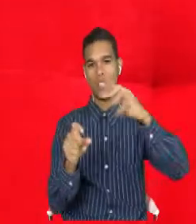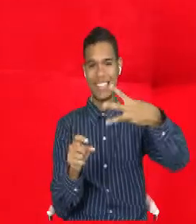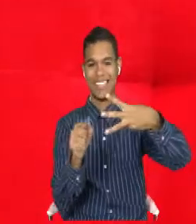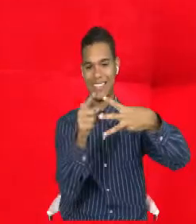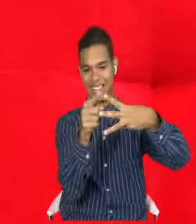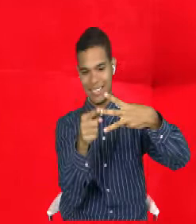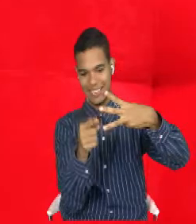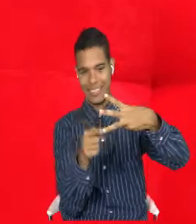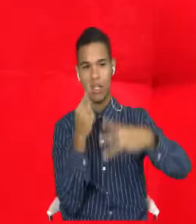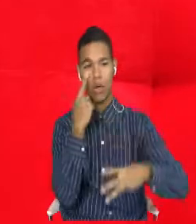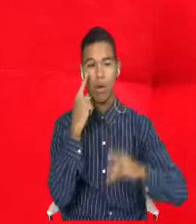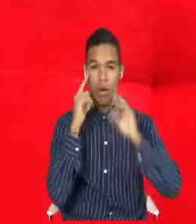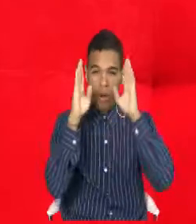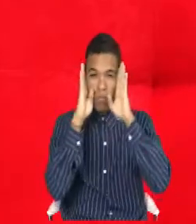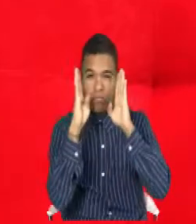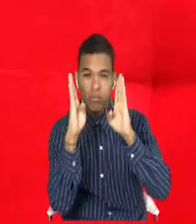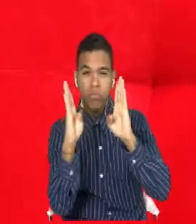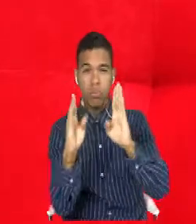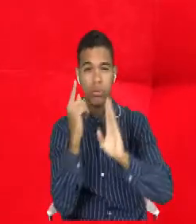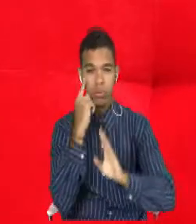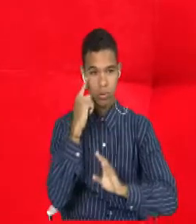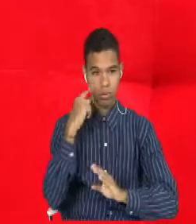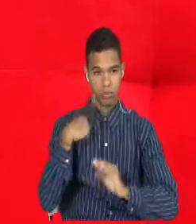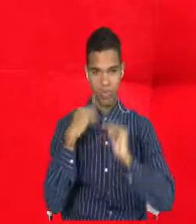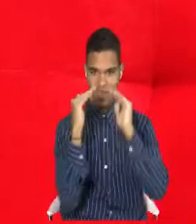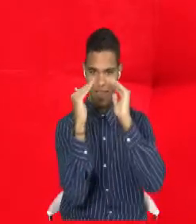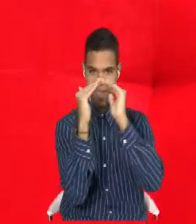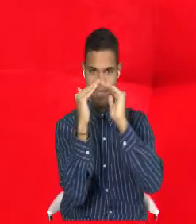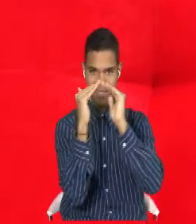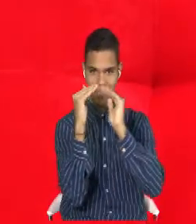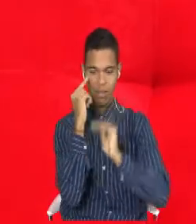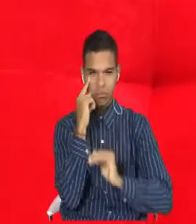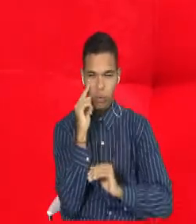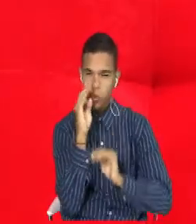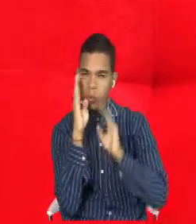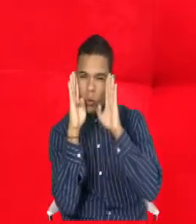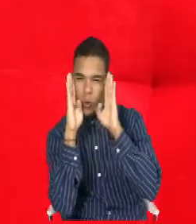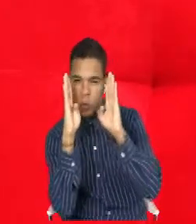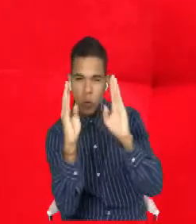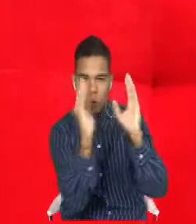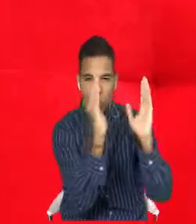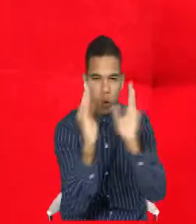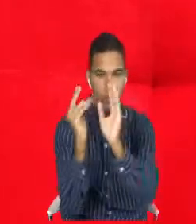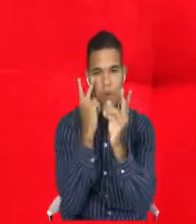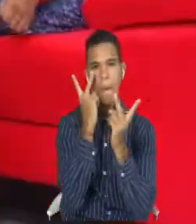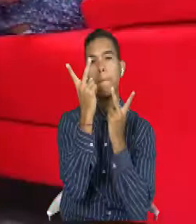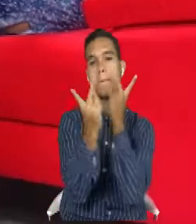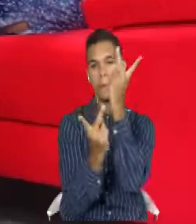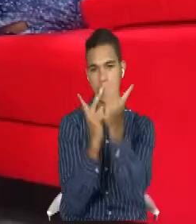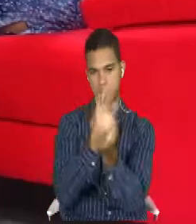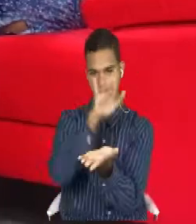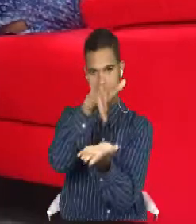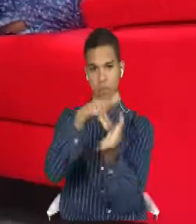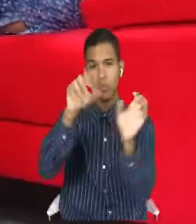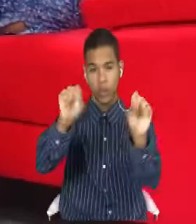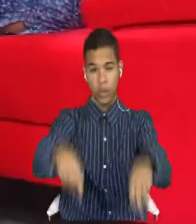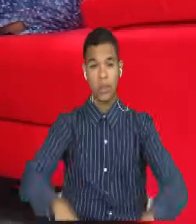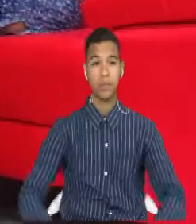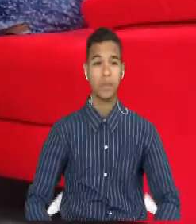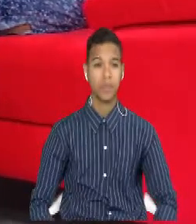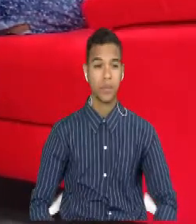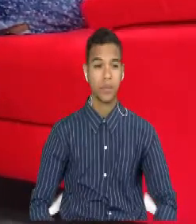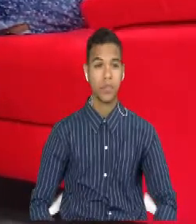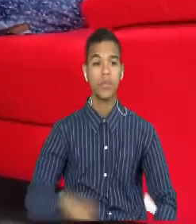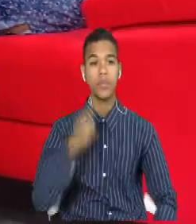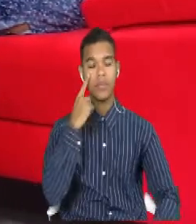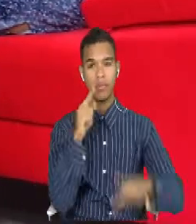Tienen que estar muy pendientes de las redes de En Casa para que se puedan ganar estos tres bonos y visitar Beauty Queens. Bueno, entonces ya saben, dos van a ser